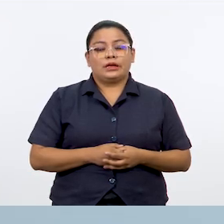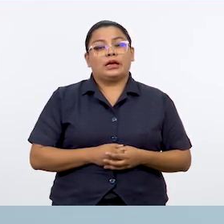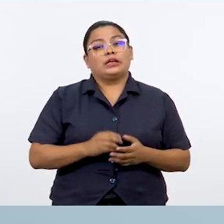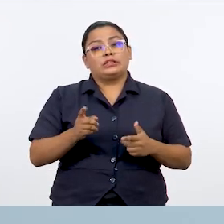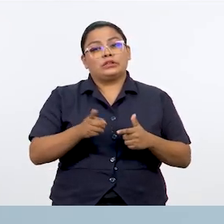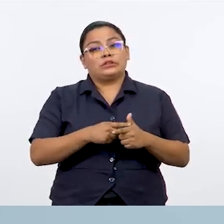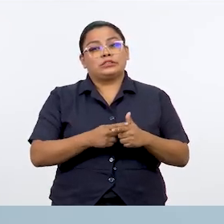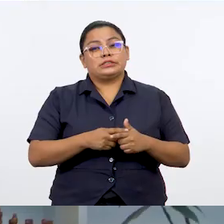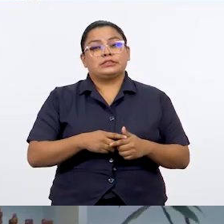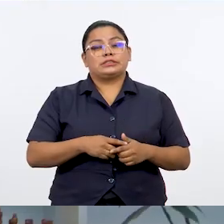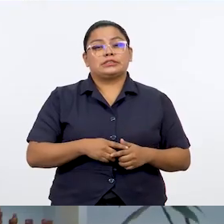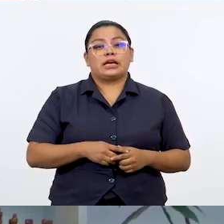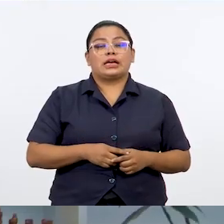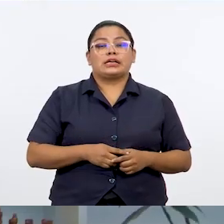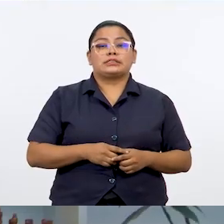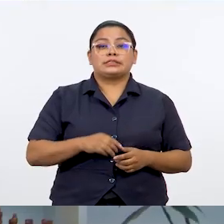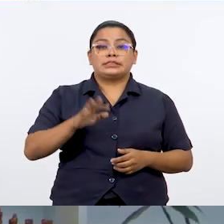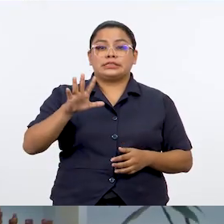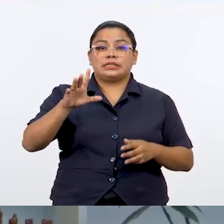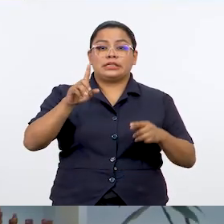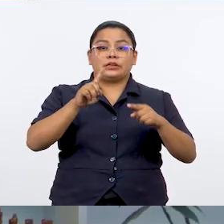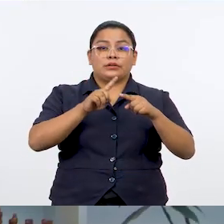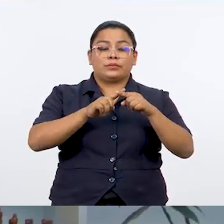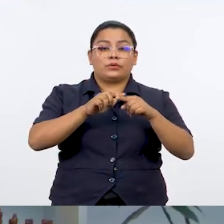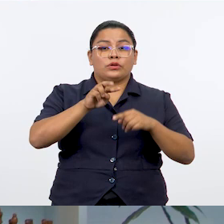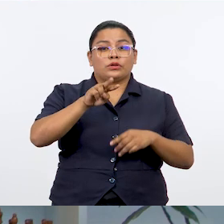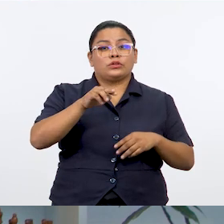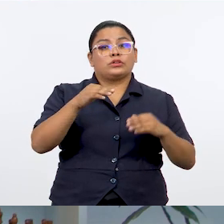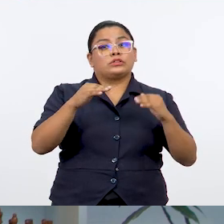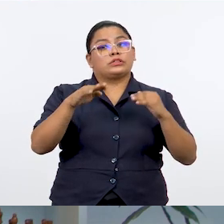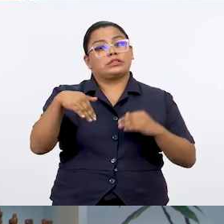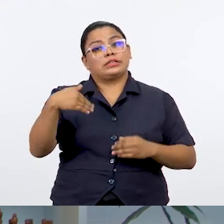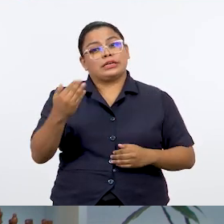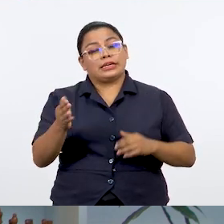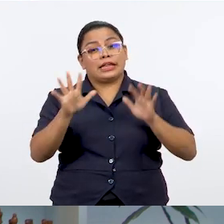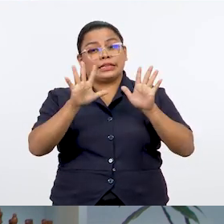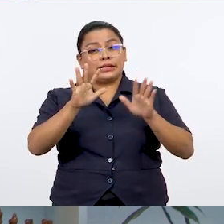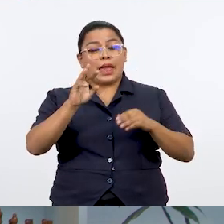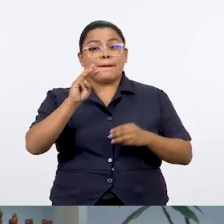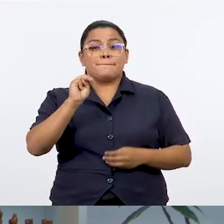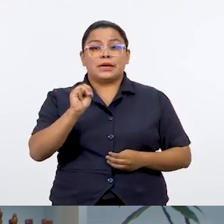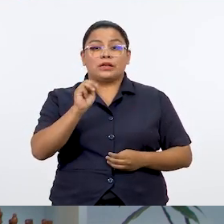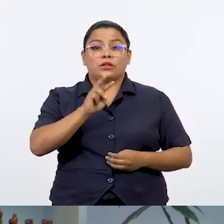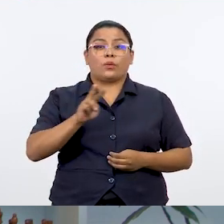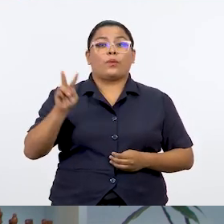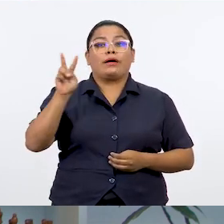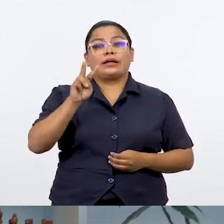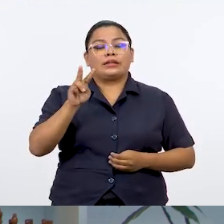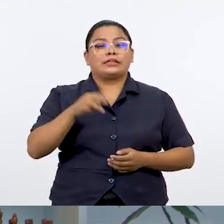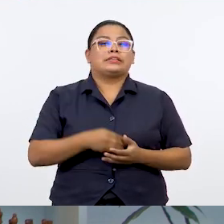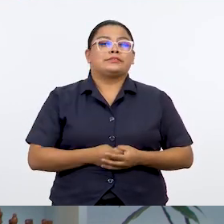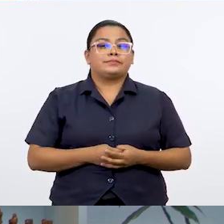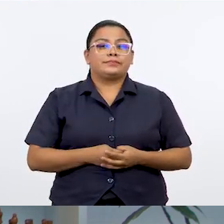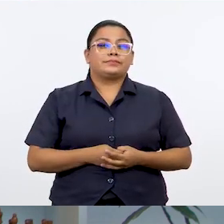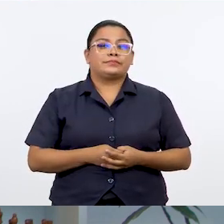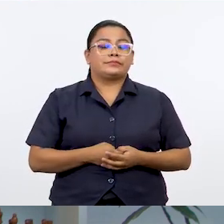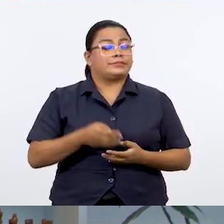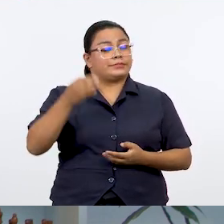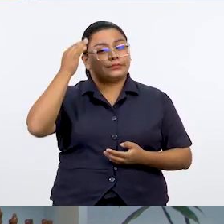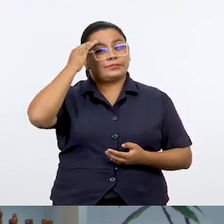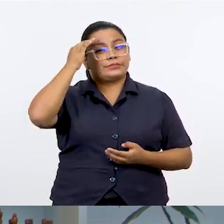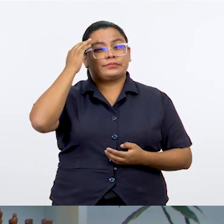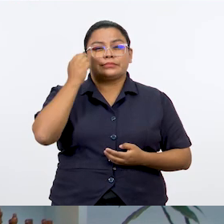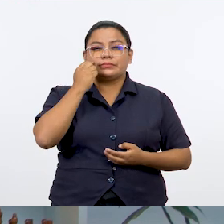Así que el área del jardín es 10 metros cuadrados. Intuitivamente podemos darnos